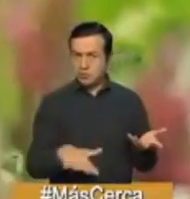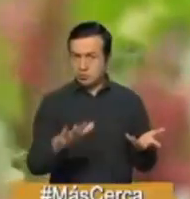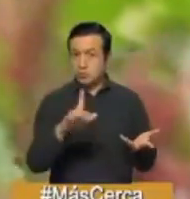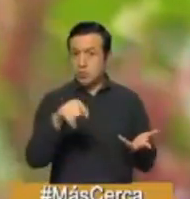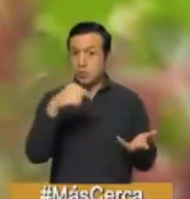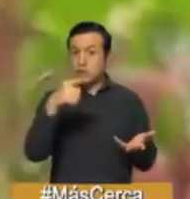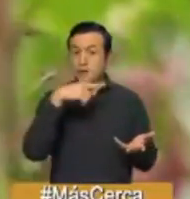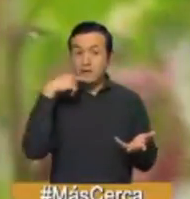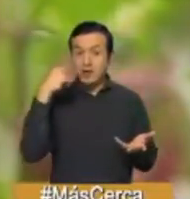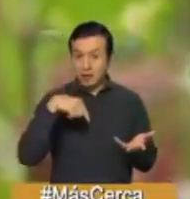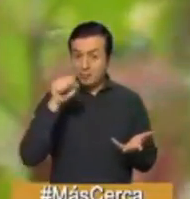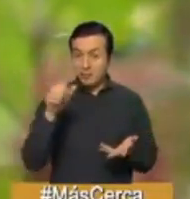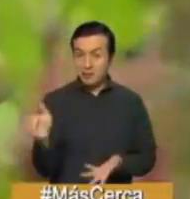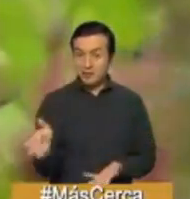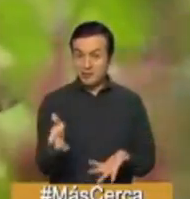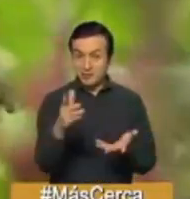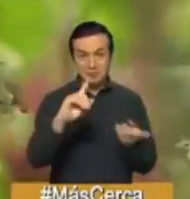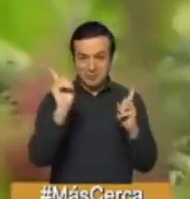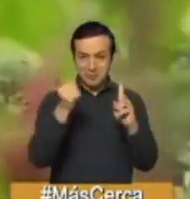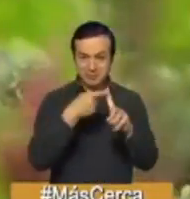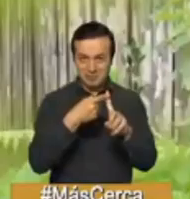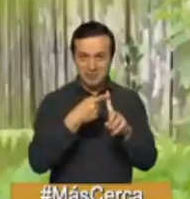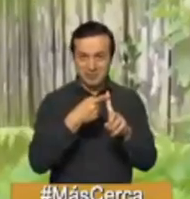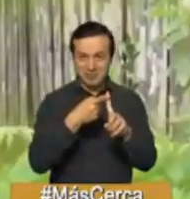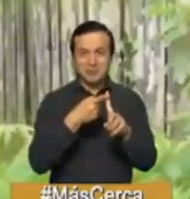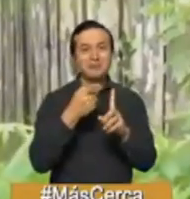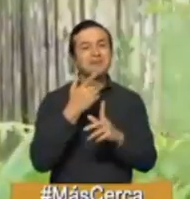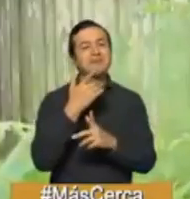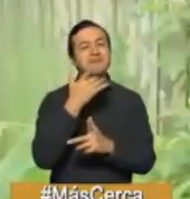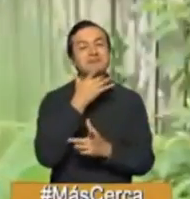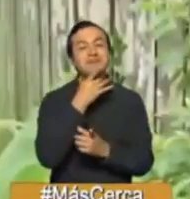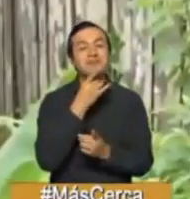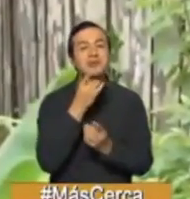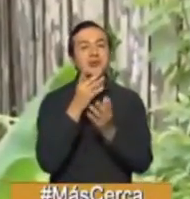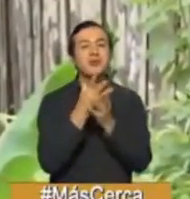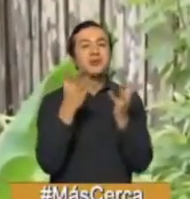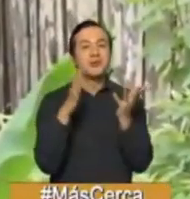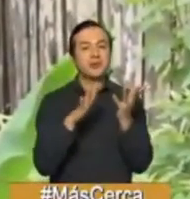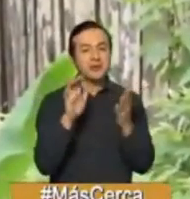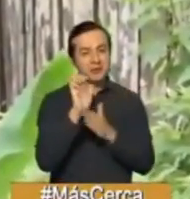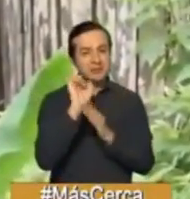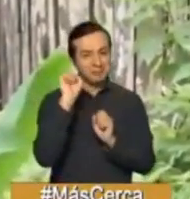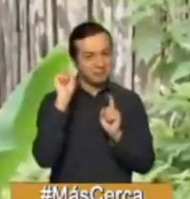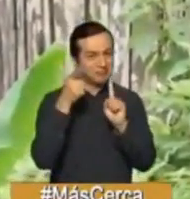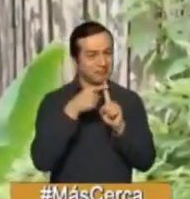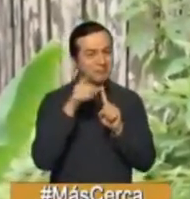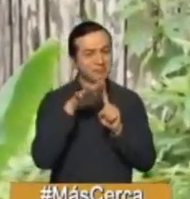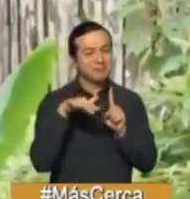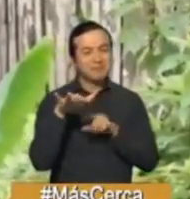próximo feriado, porque primero, déjese cautivar con la magia de Ecuador y